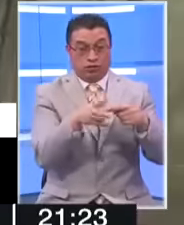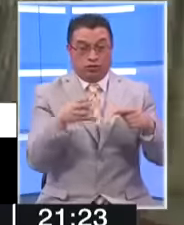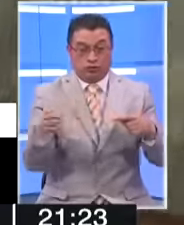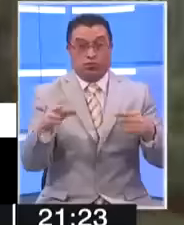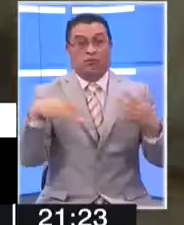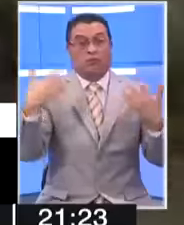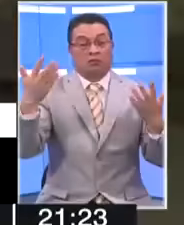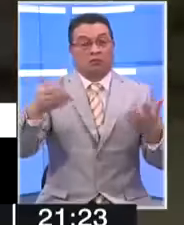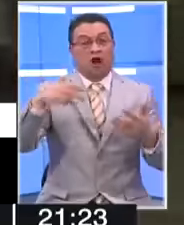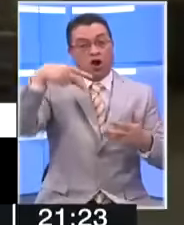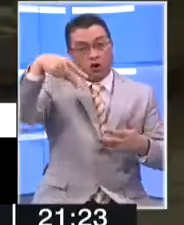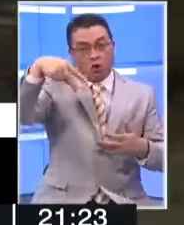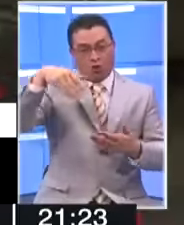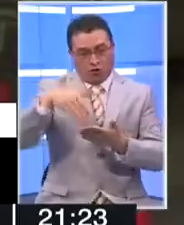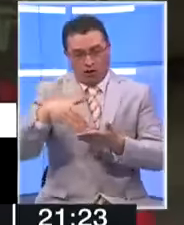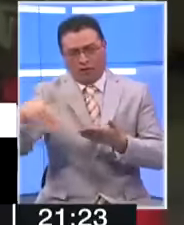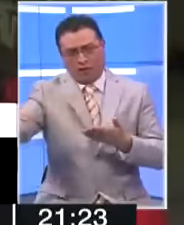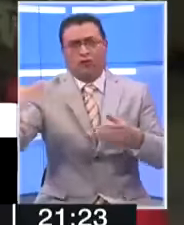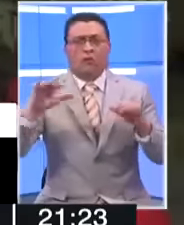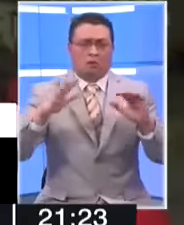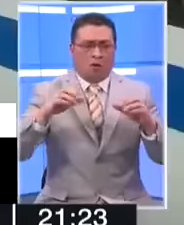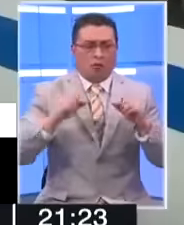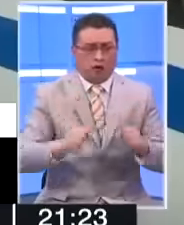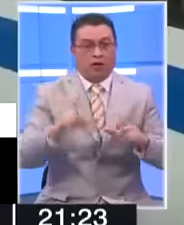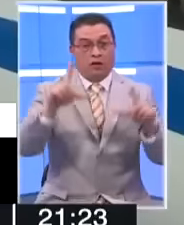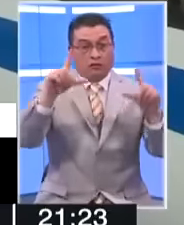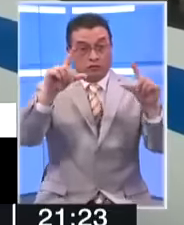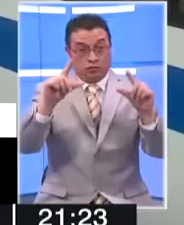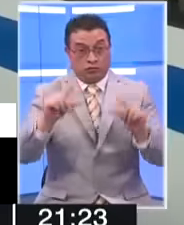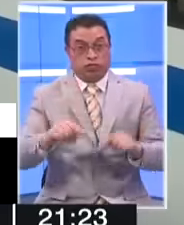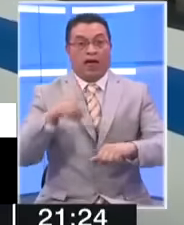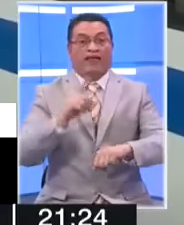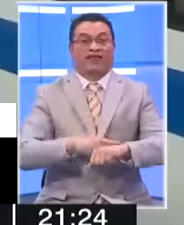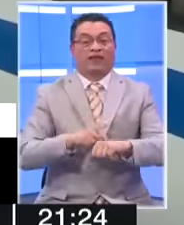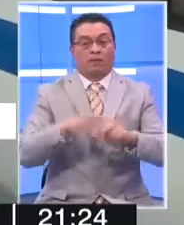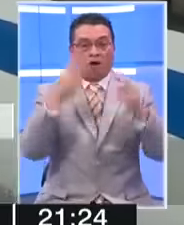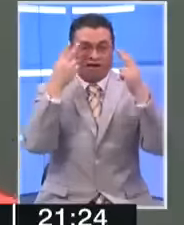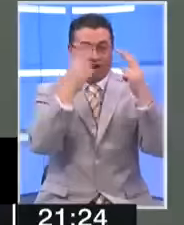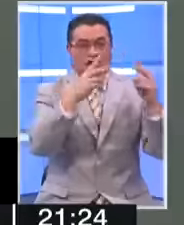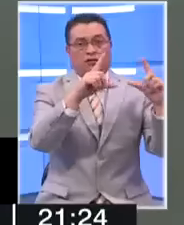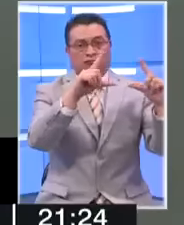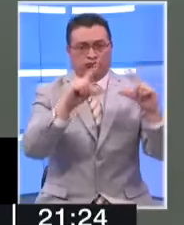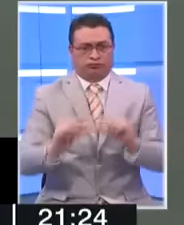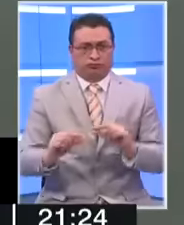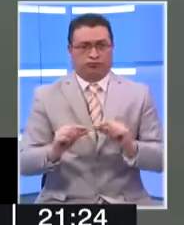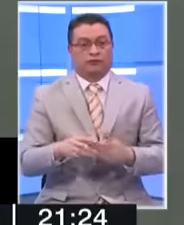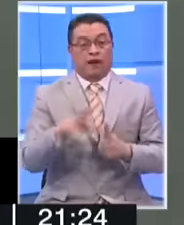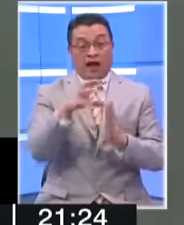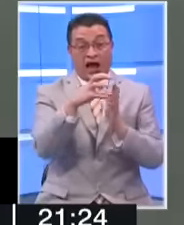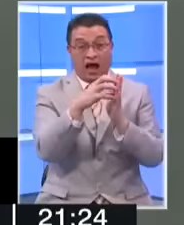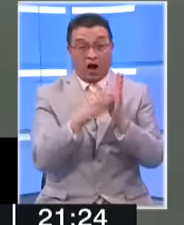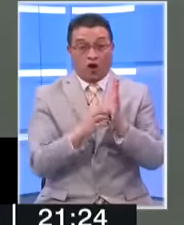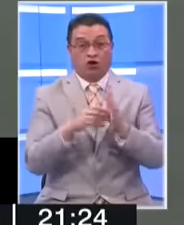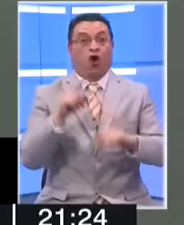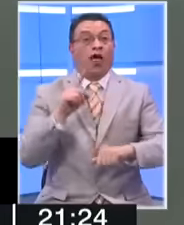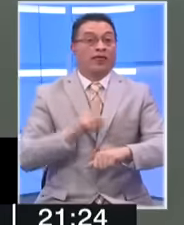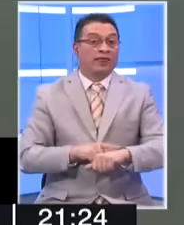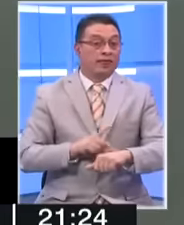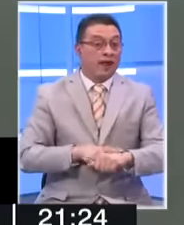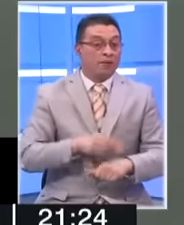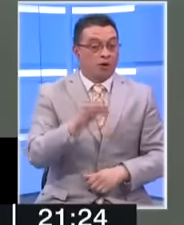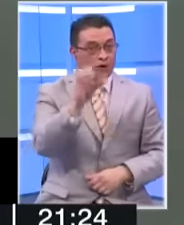segundo semestre de este año, permitiendo disminuir significativamente los tiempos de viaje. El ahorro de tiempo